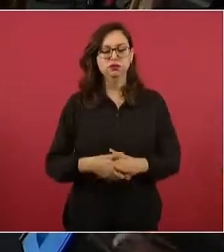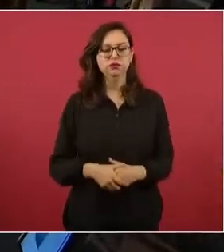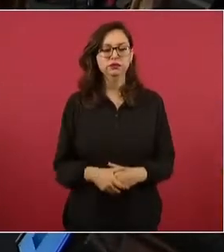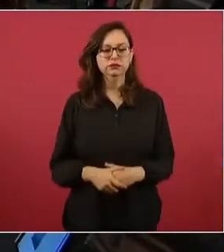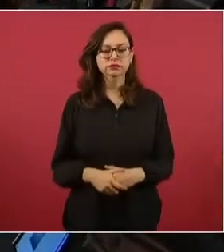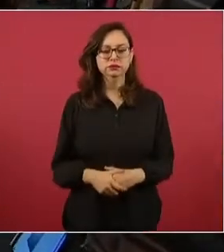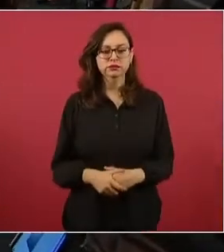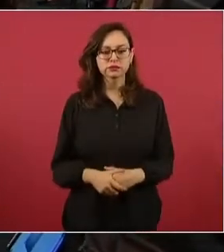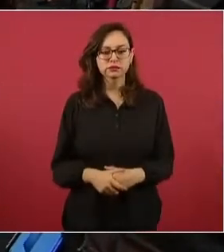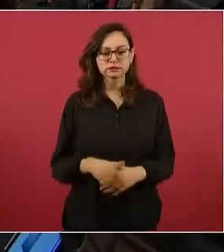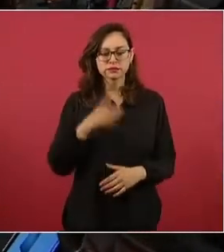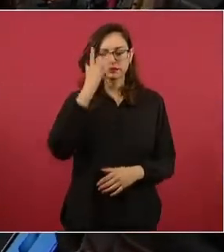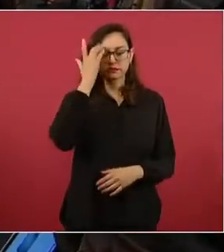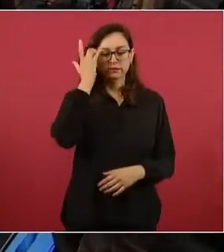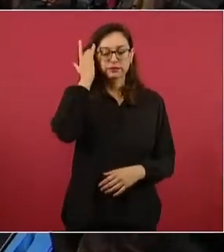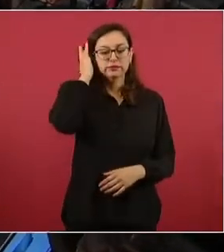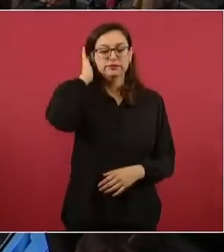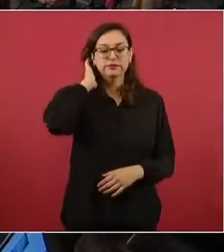¿Quién?